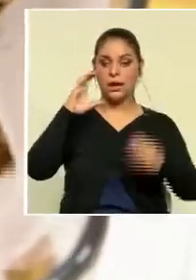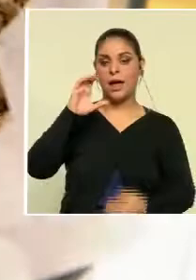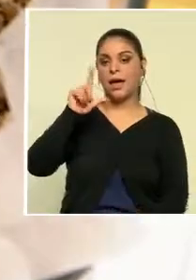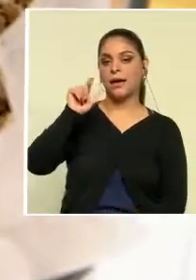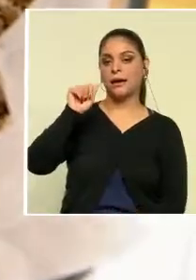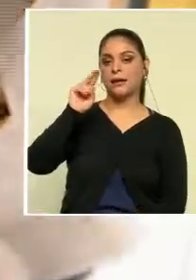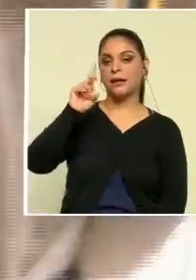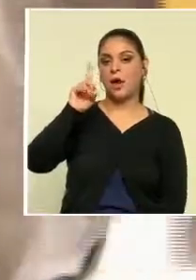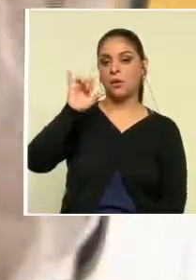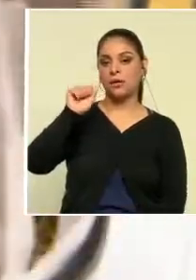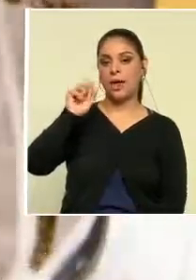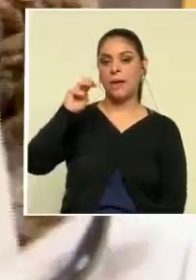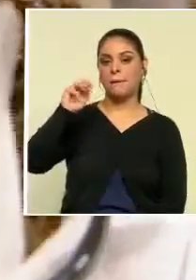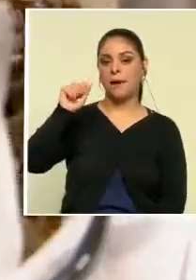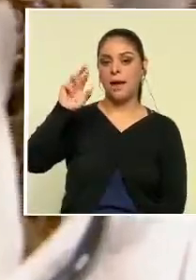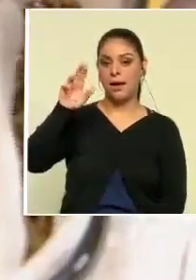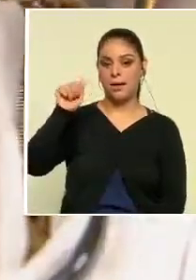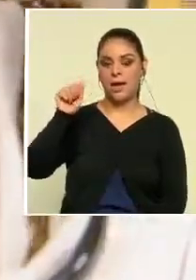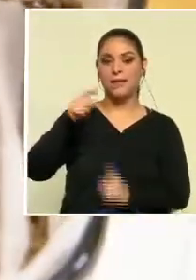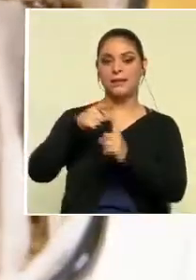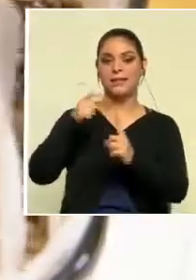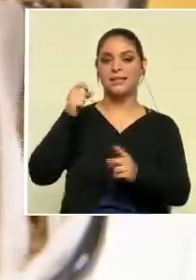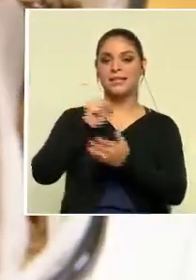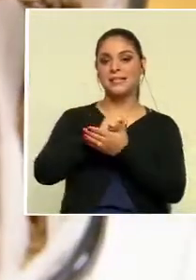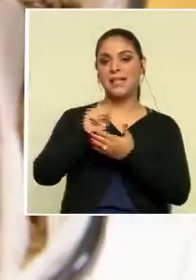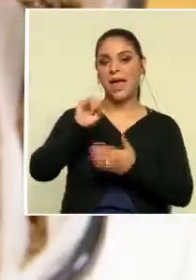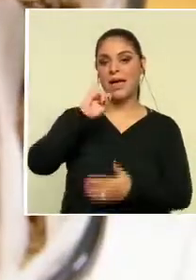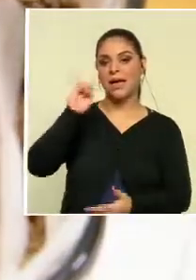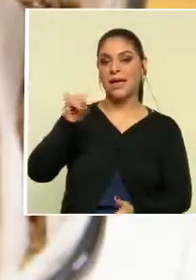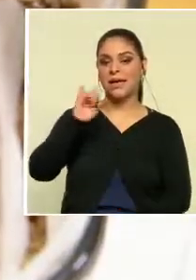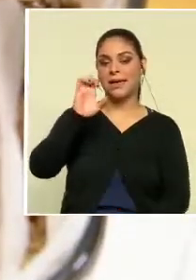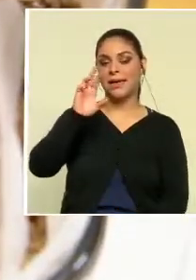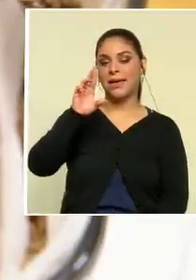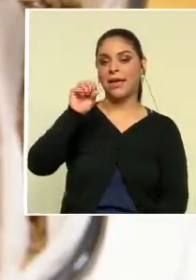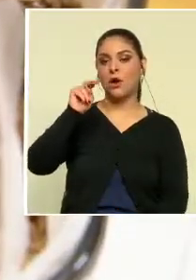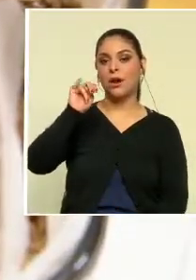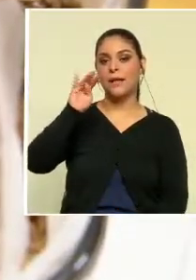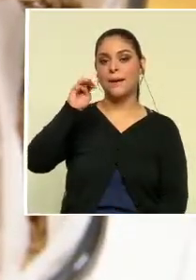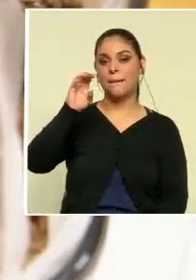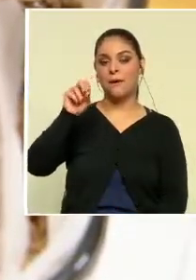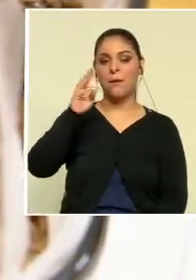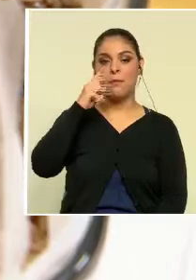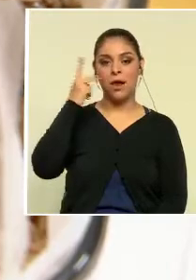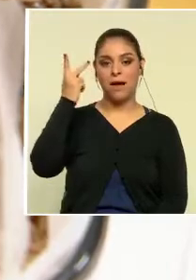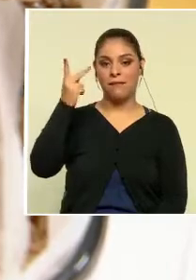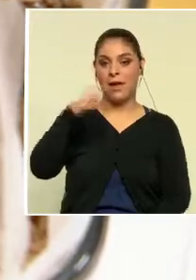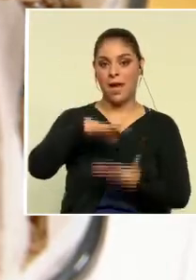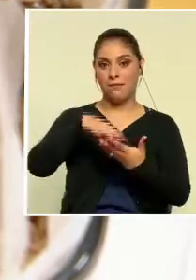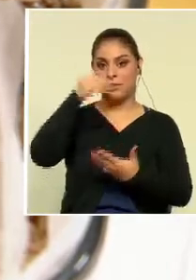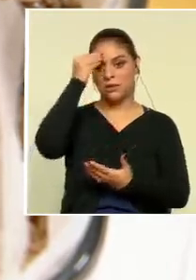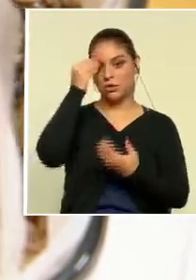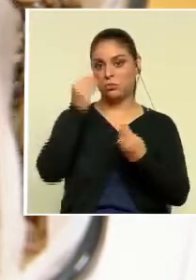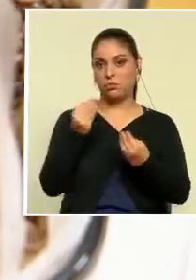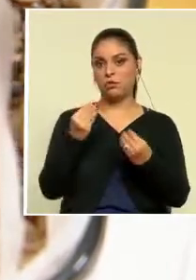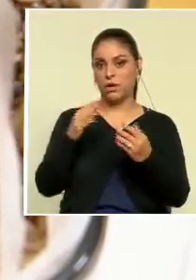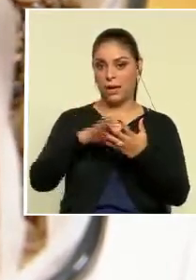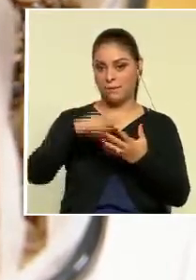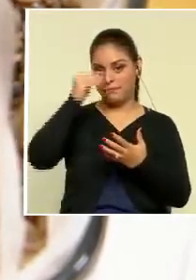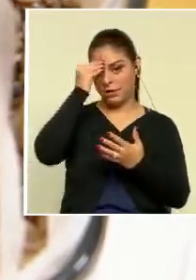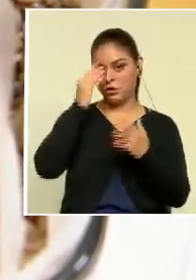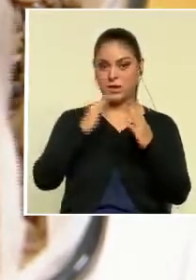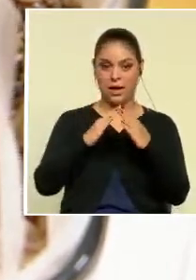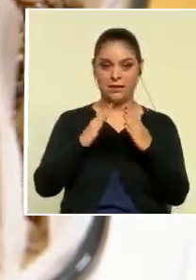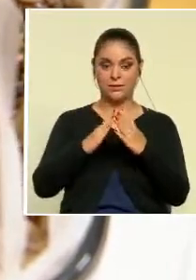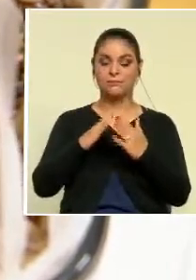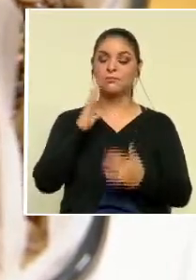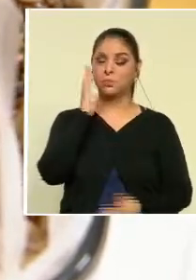velasco blanco desde san jerónimo de moravia que está aprendiendo un montón hoy en aprendo en casa hoy qué